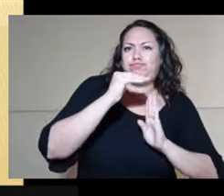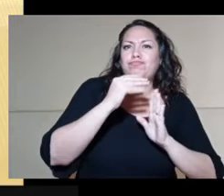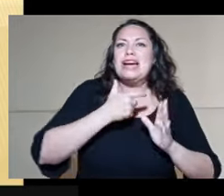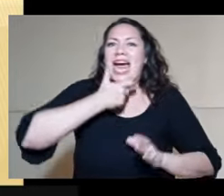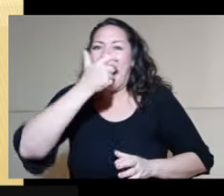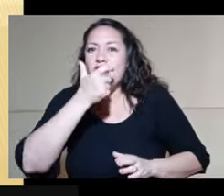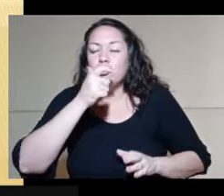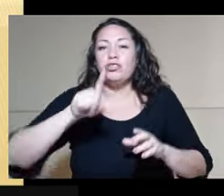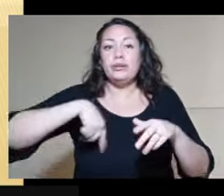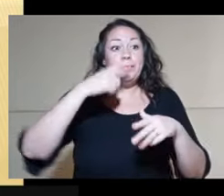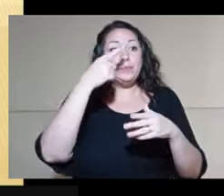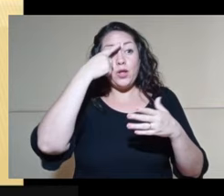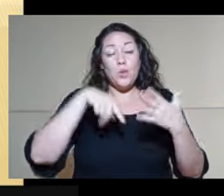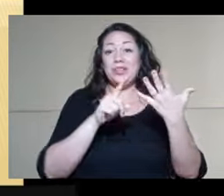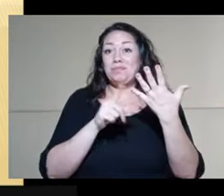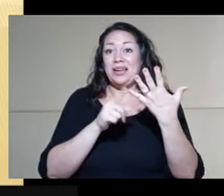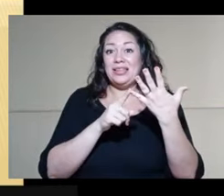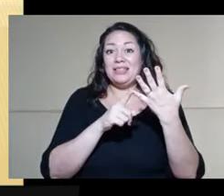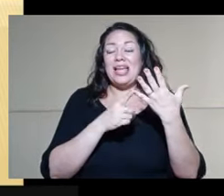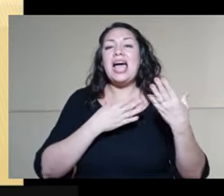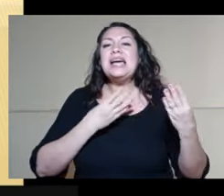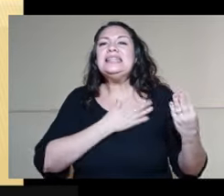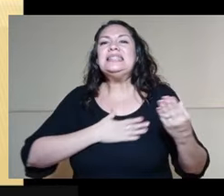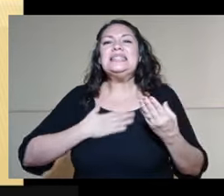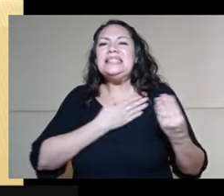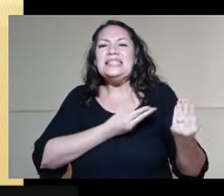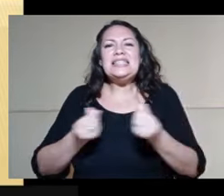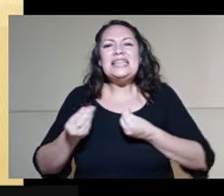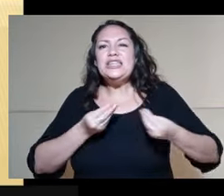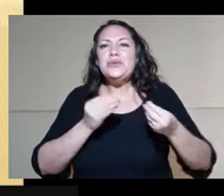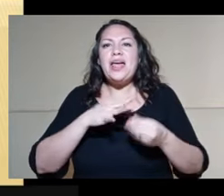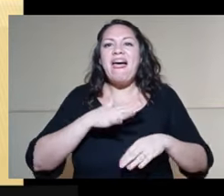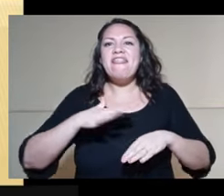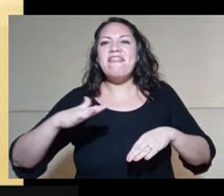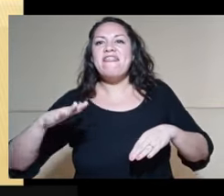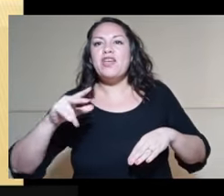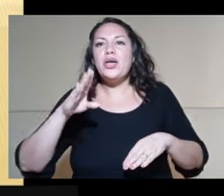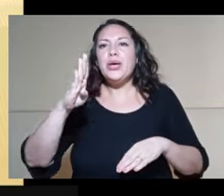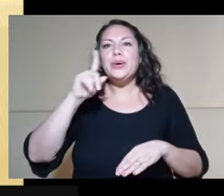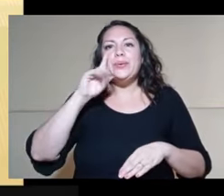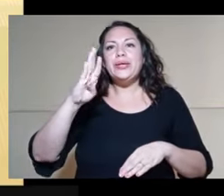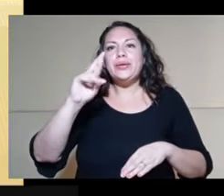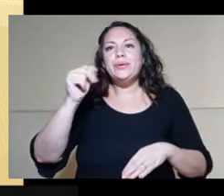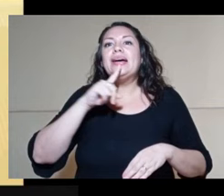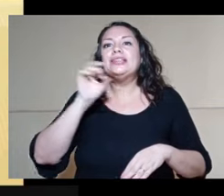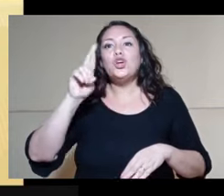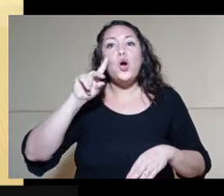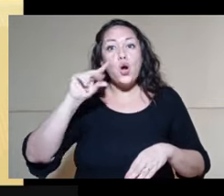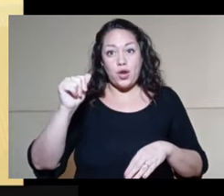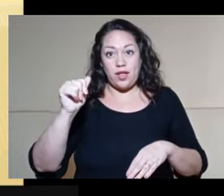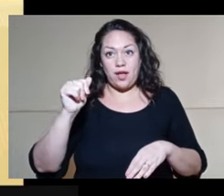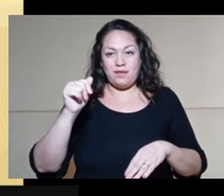frío. Y la otra sensibilidad es la vibratoria. Nosotros sabemos, por ejemplo, que